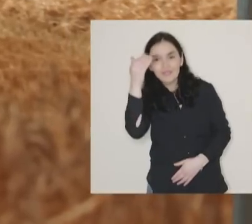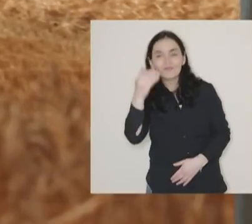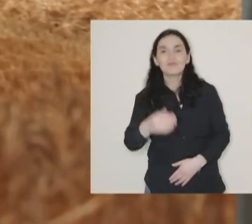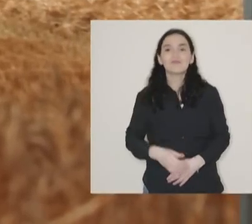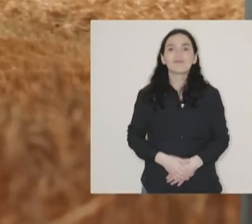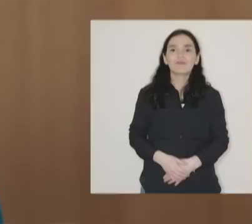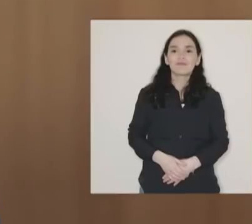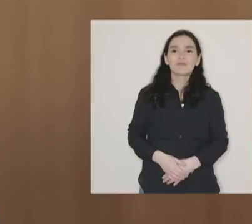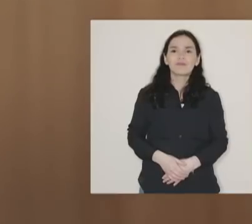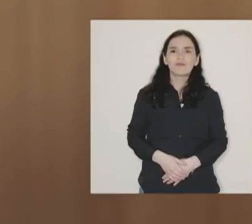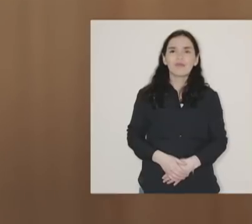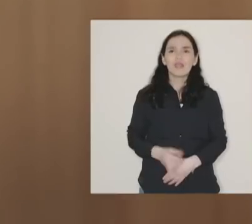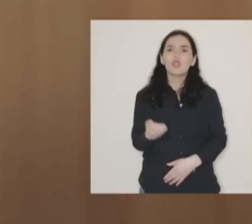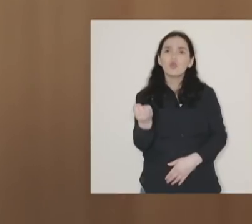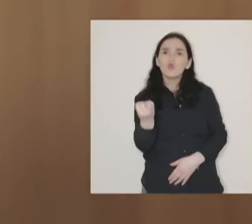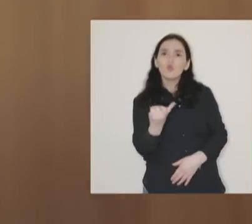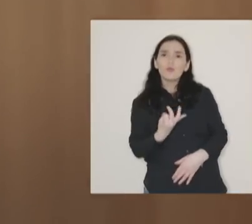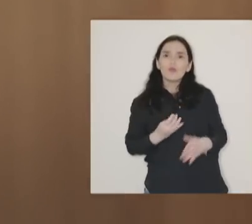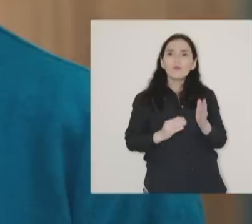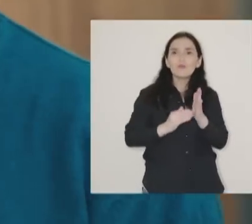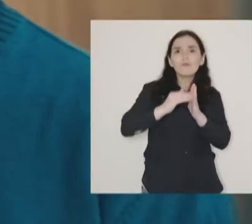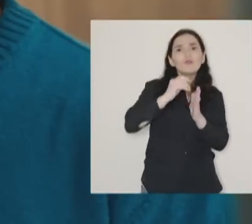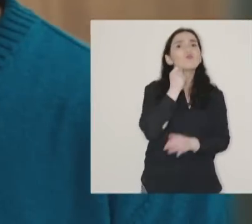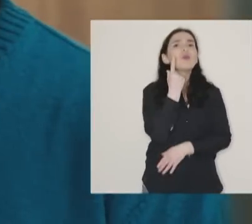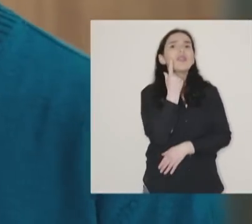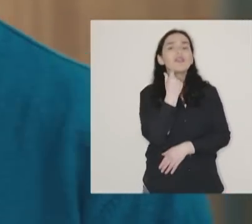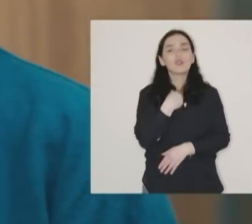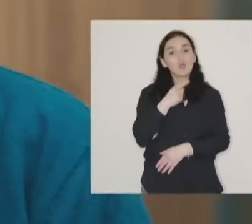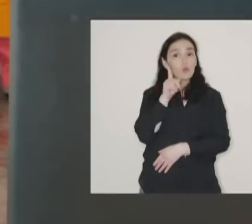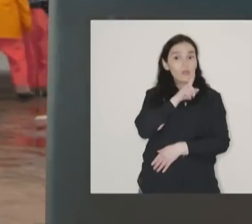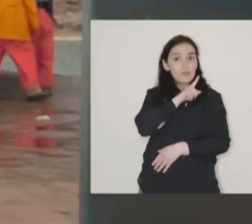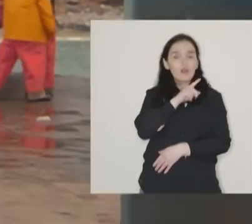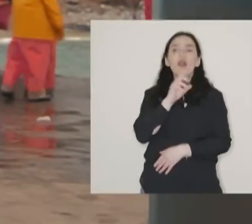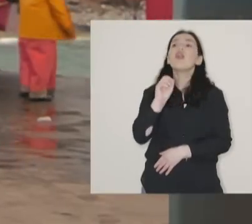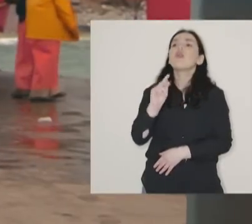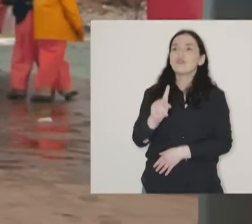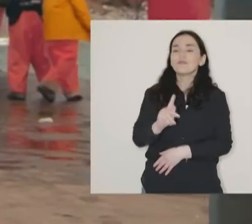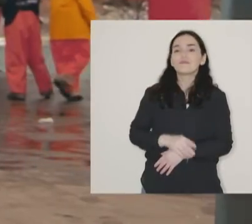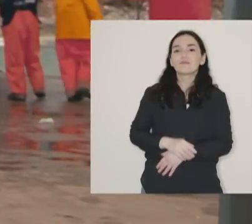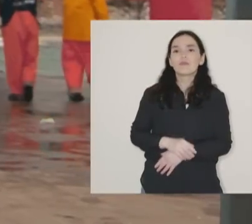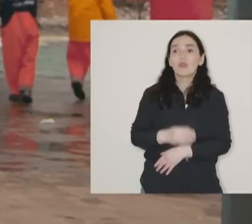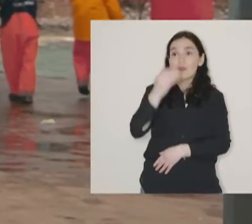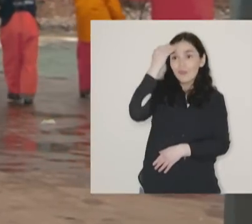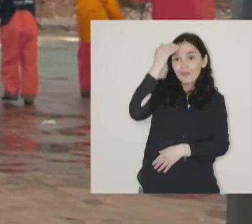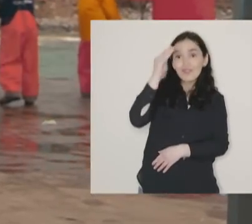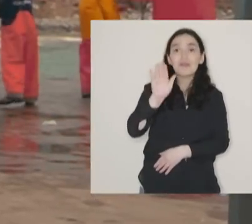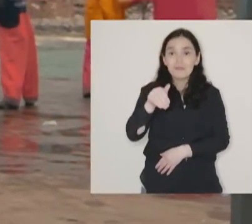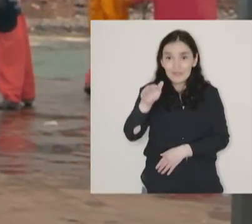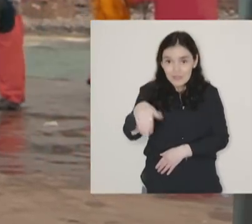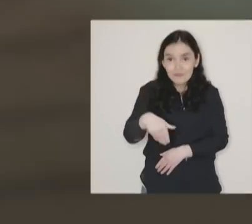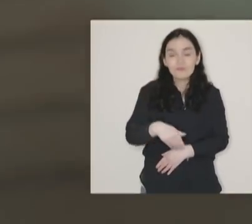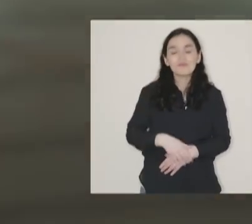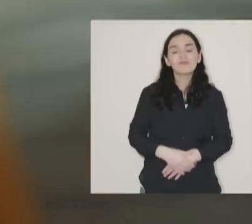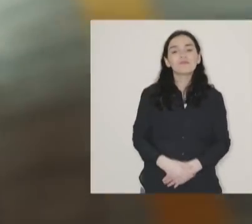Hola. ¿A qué piso va? Al último. Ah, ya. Hola. Pase, pase.